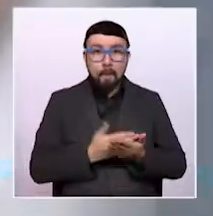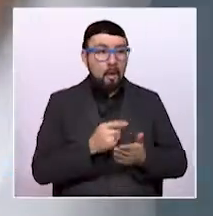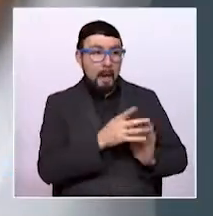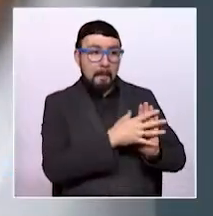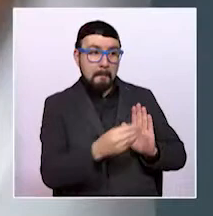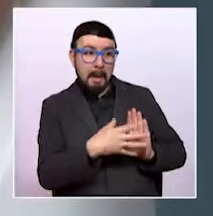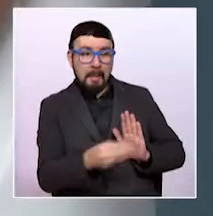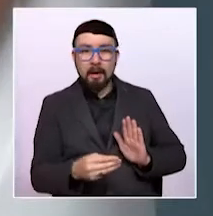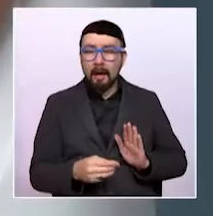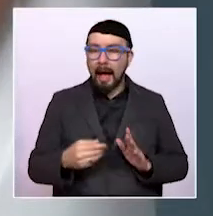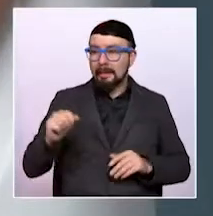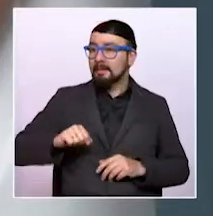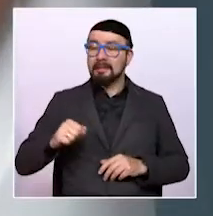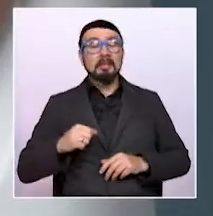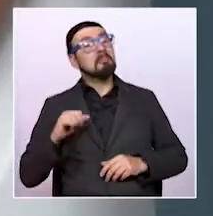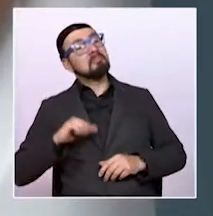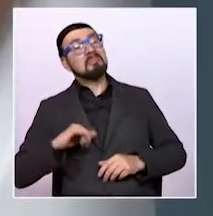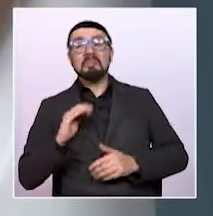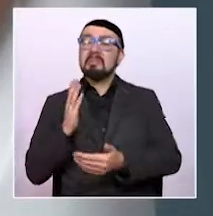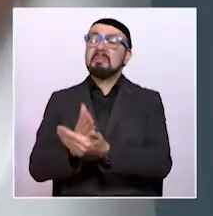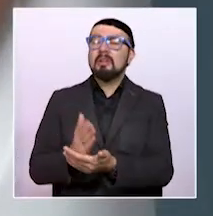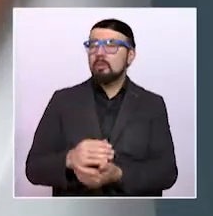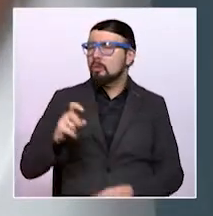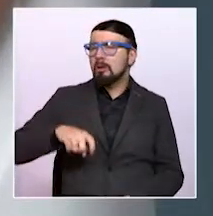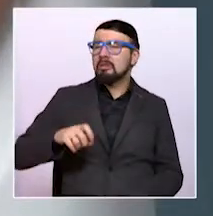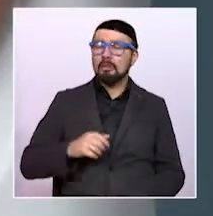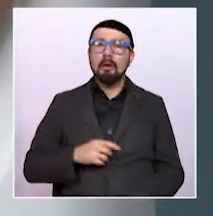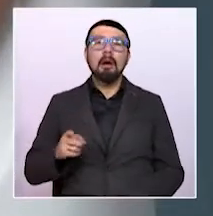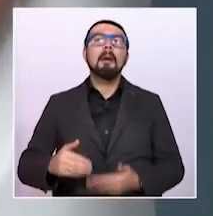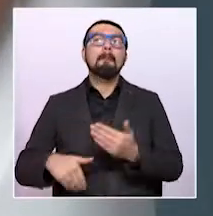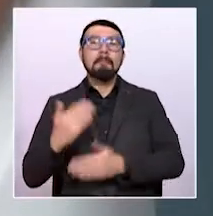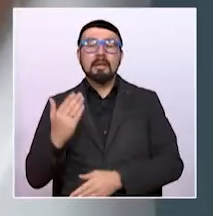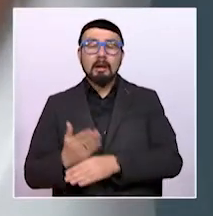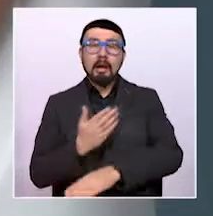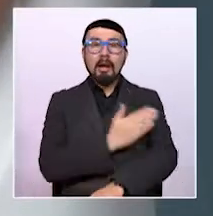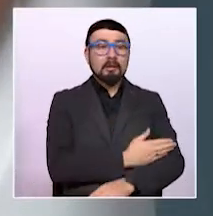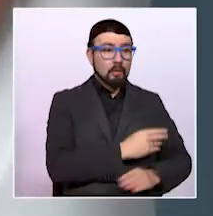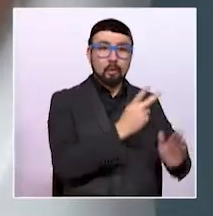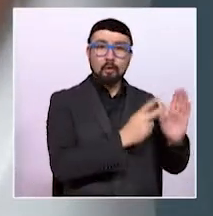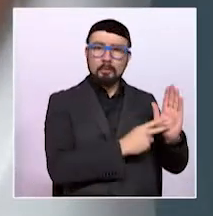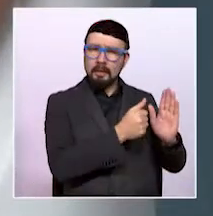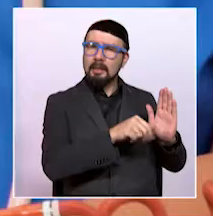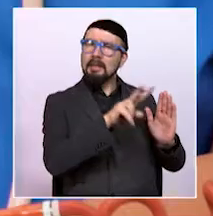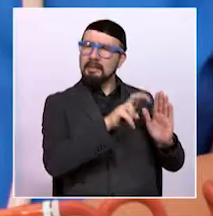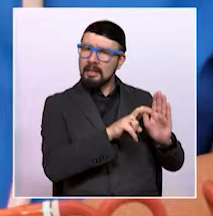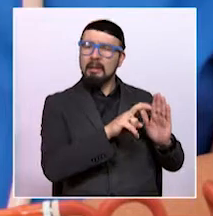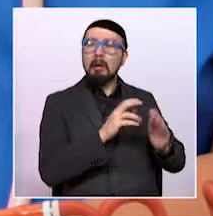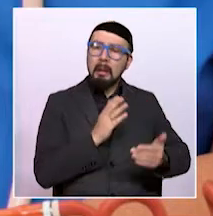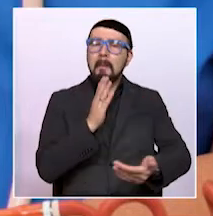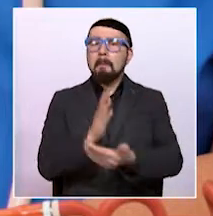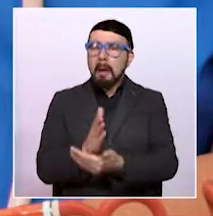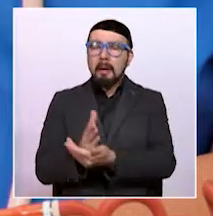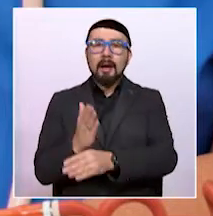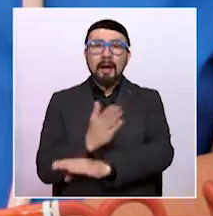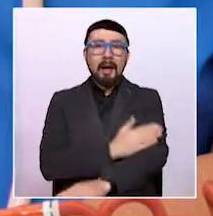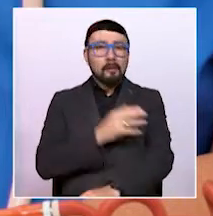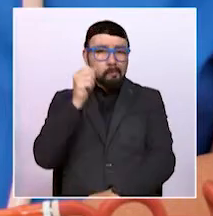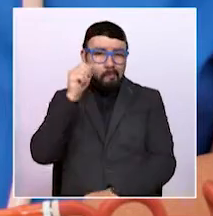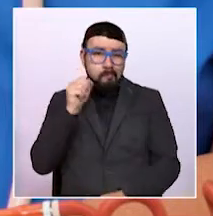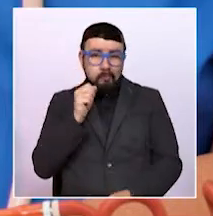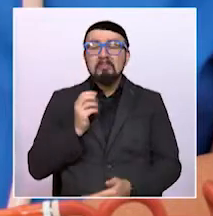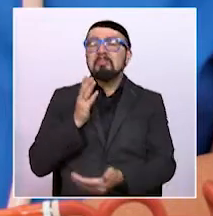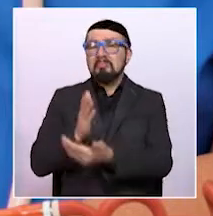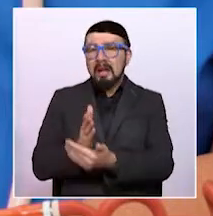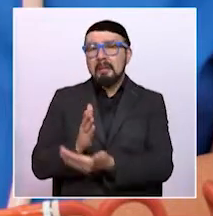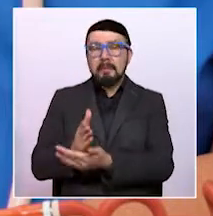las pacientes ahora sí por moda no por necesidad están empezando a acudir desde el 2017 creería yo pero nos falta mucho porque es una es una norma